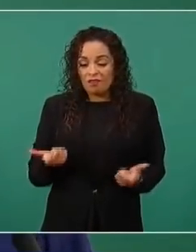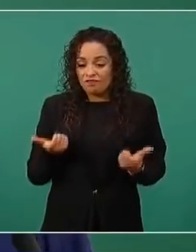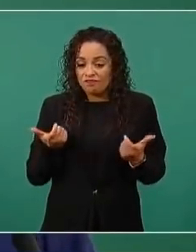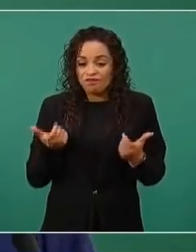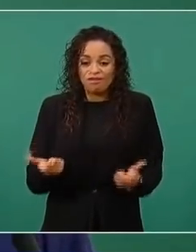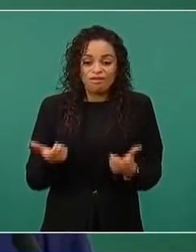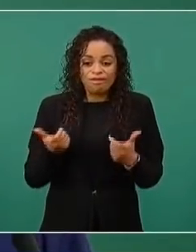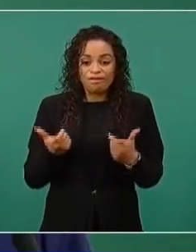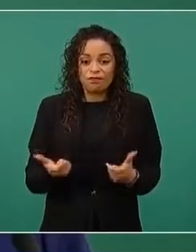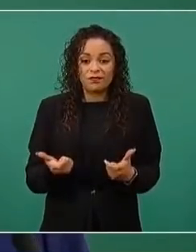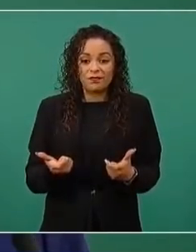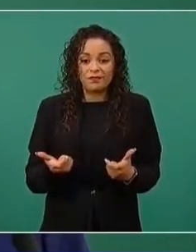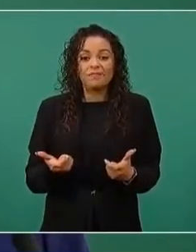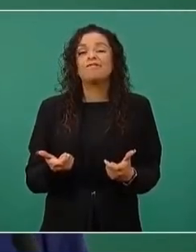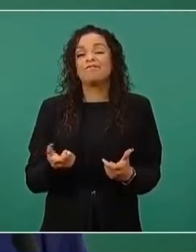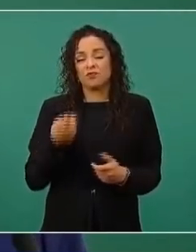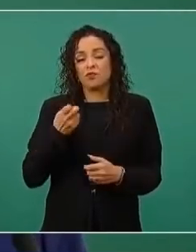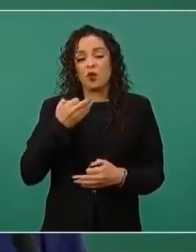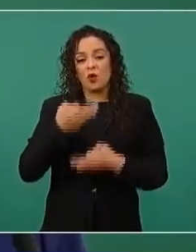Entonces hay que revisarlo todo,